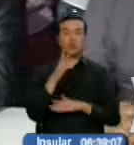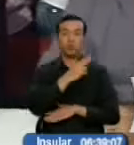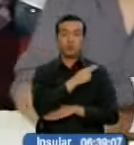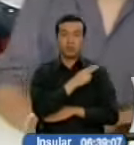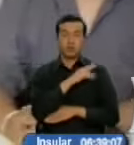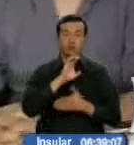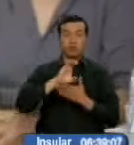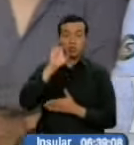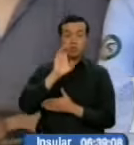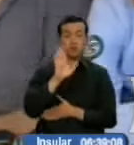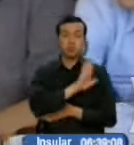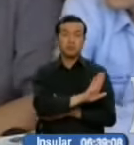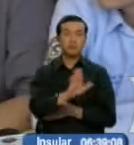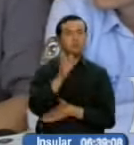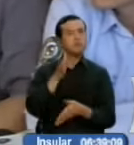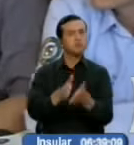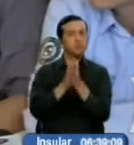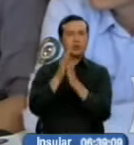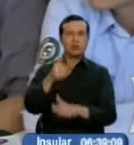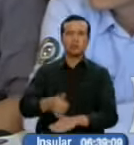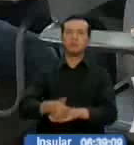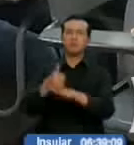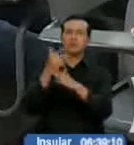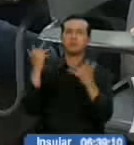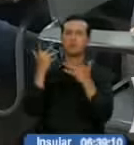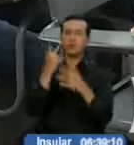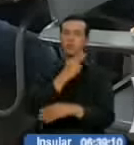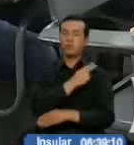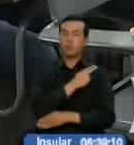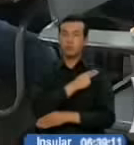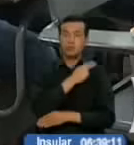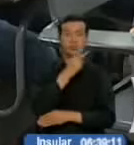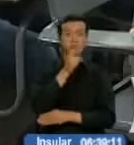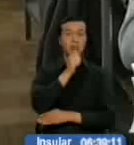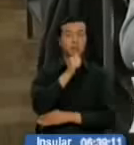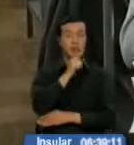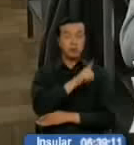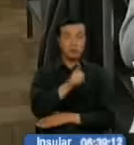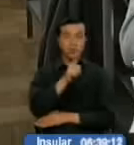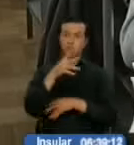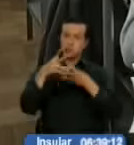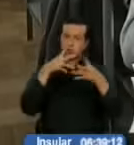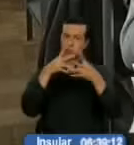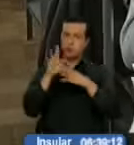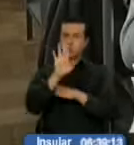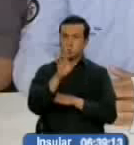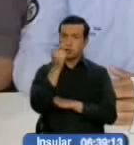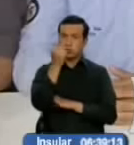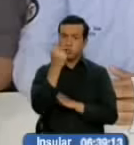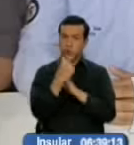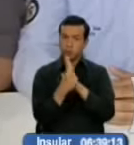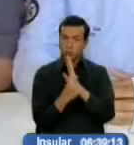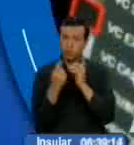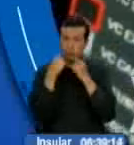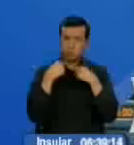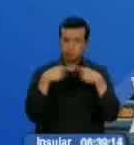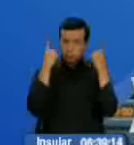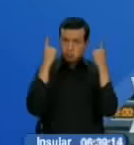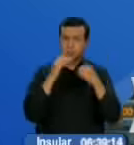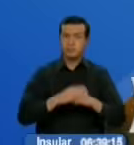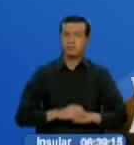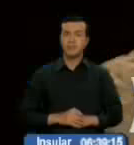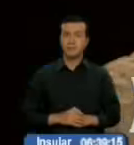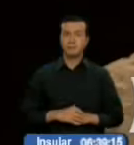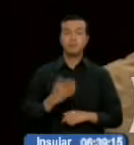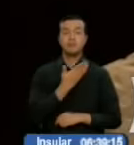las universidades piden a las autoridades de las universidades privadas que transparenten las cuentas institucionales.